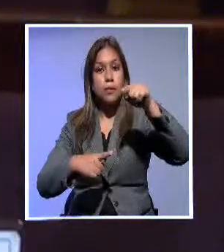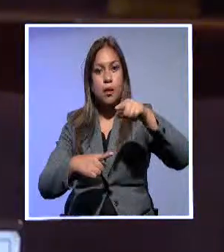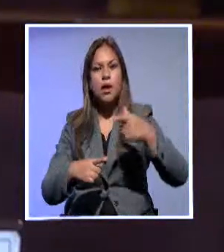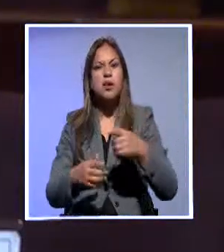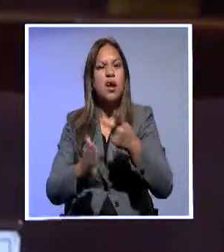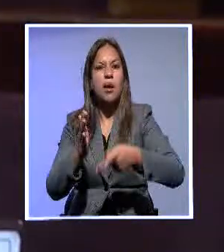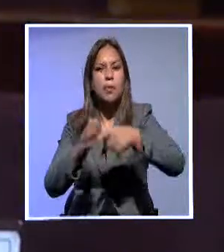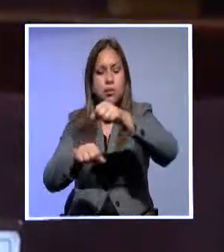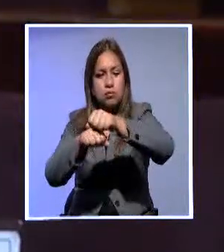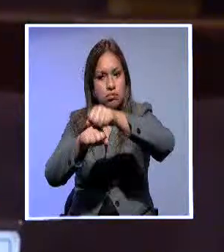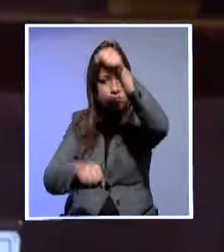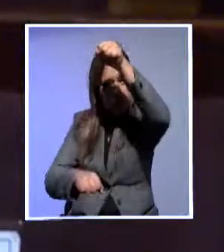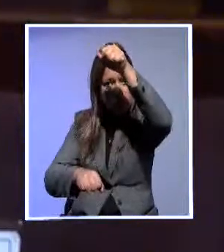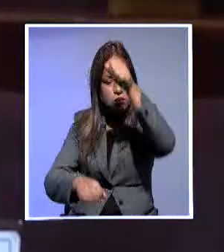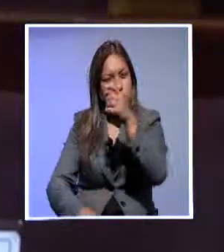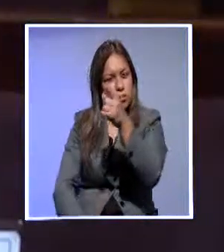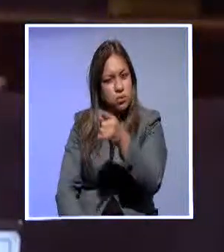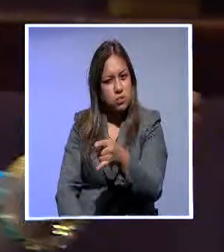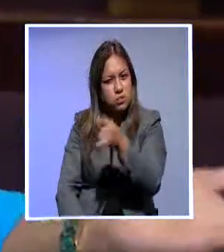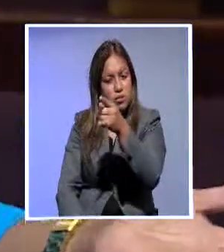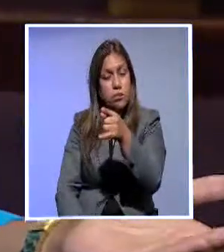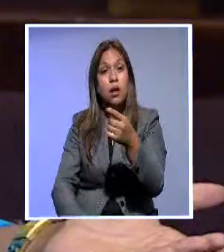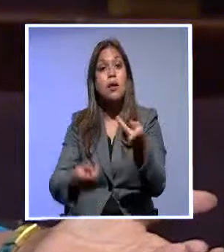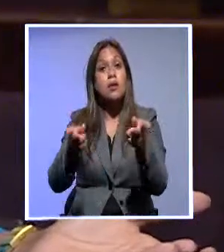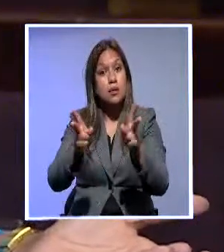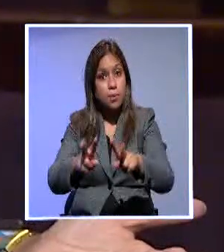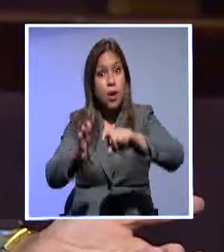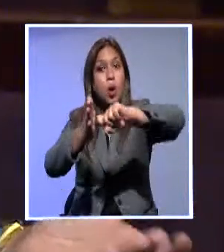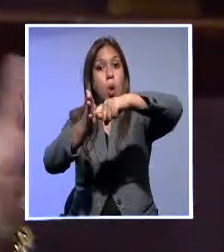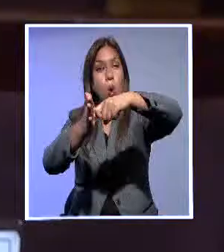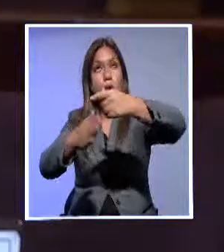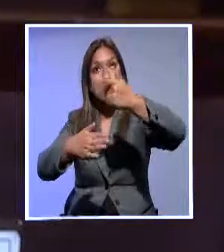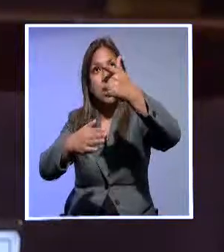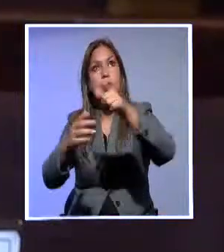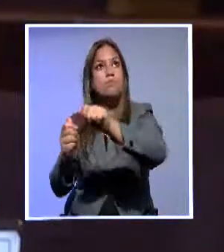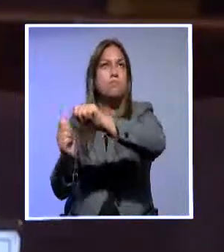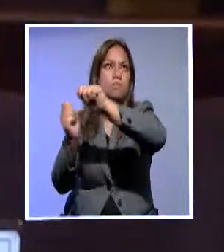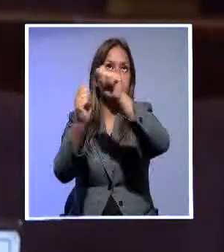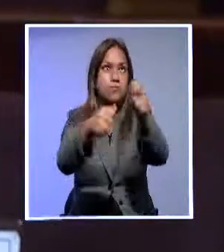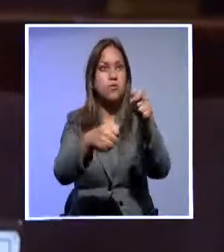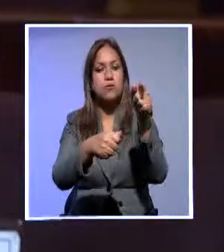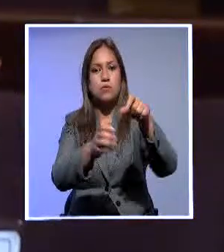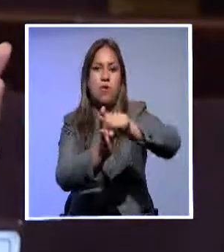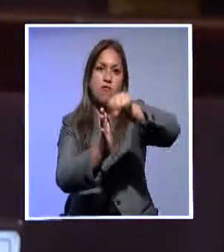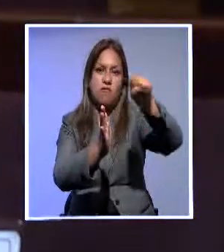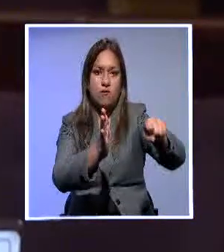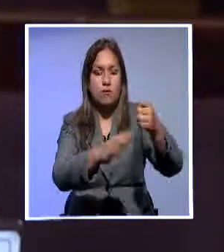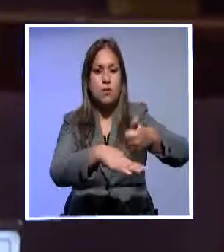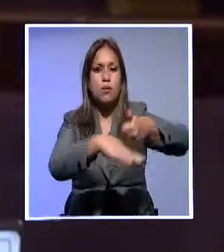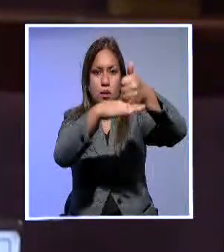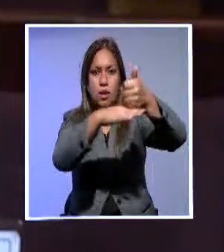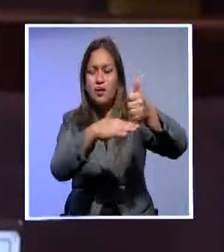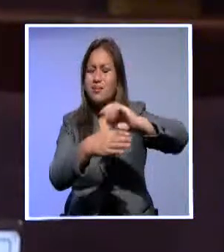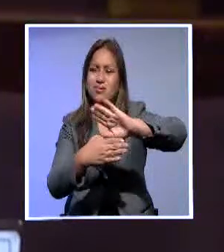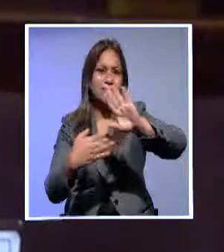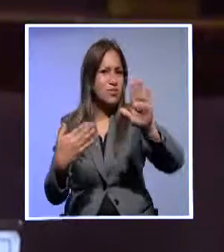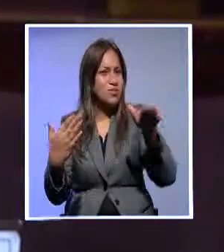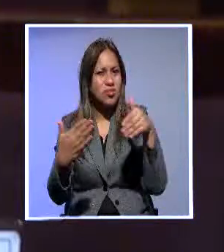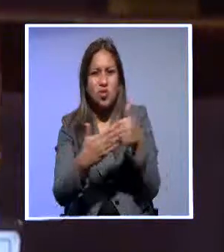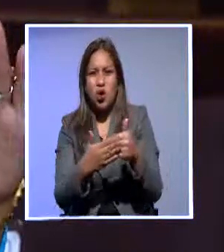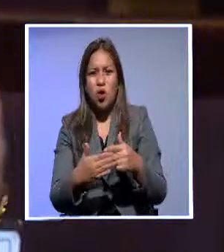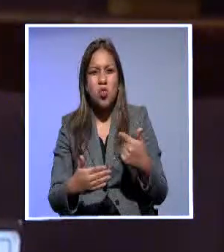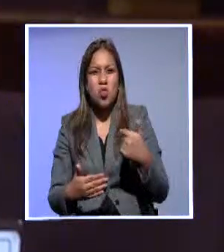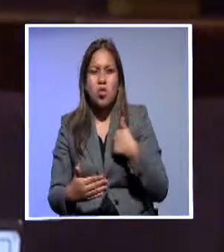detrás y luego también la contraloría tenía que remitir a la fiscalía así que todo esté encajado desde mi punto de vista